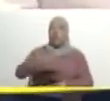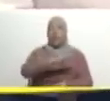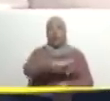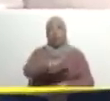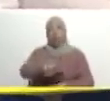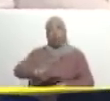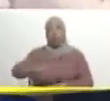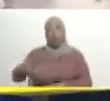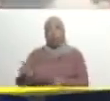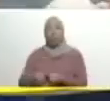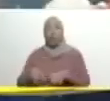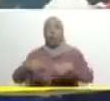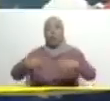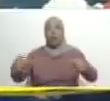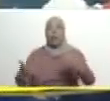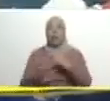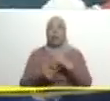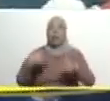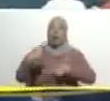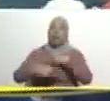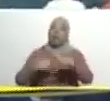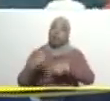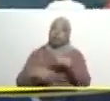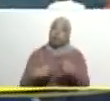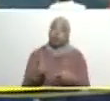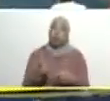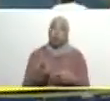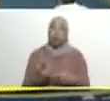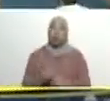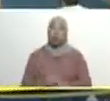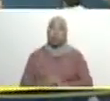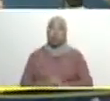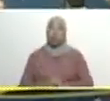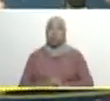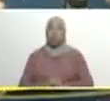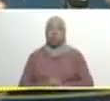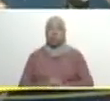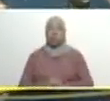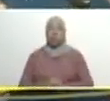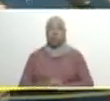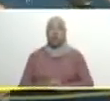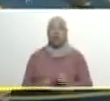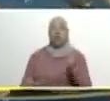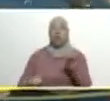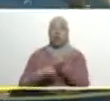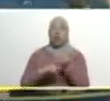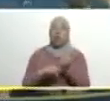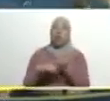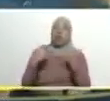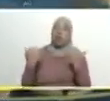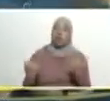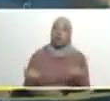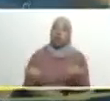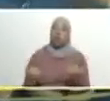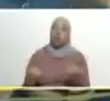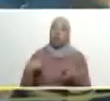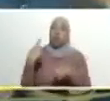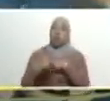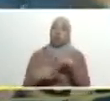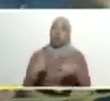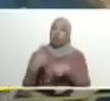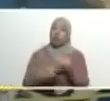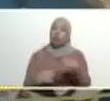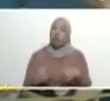esfuerzos en técnicas de producción y en complementariedad de